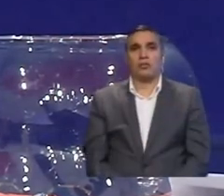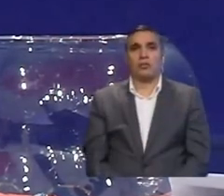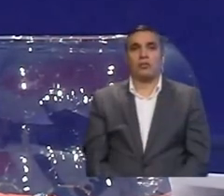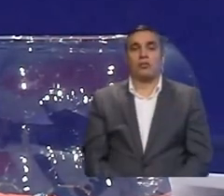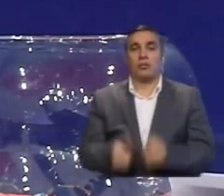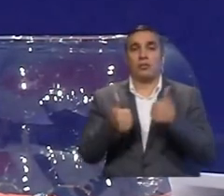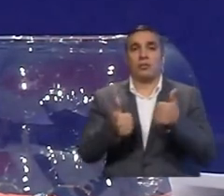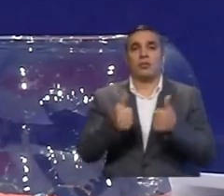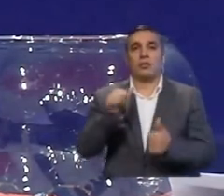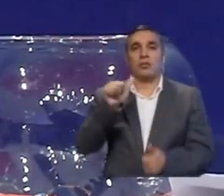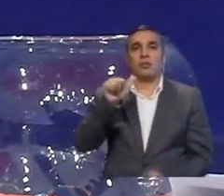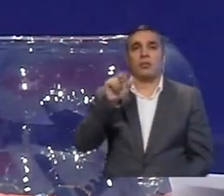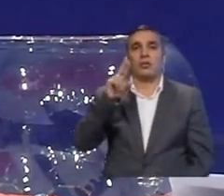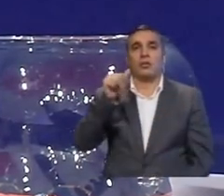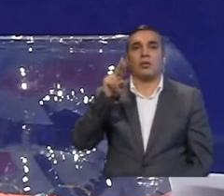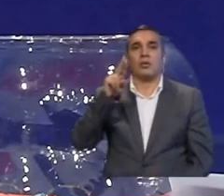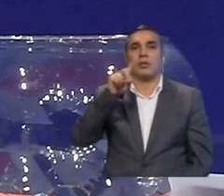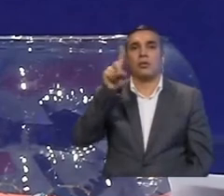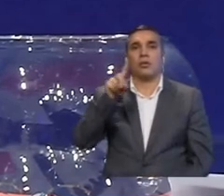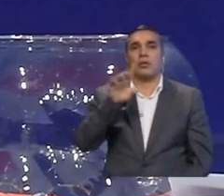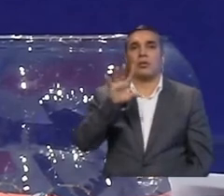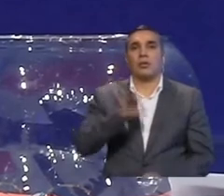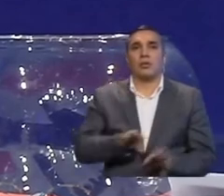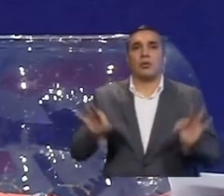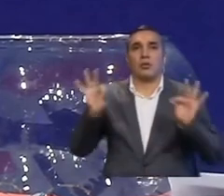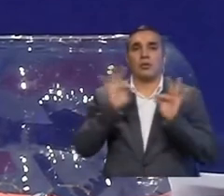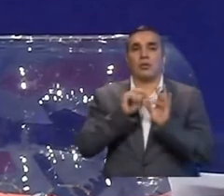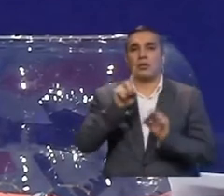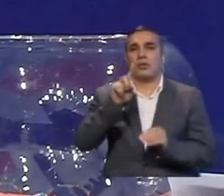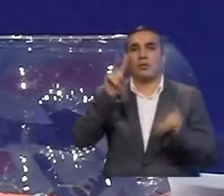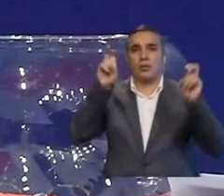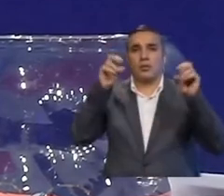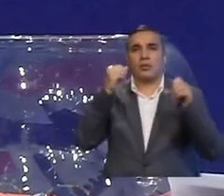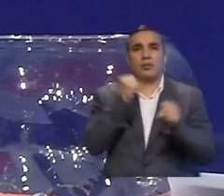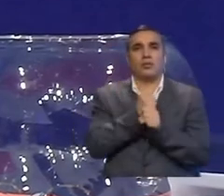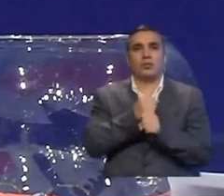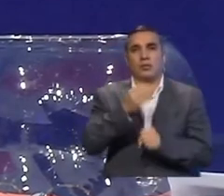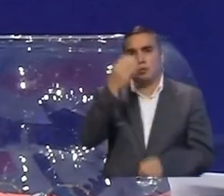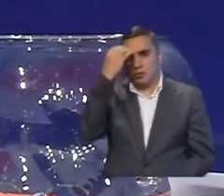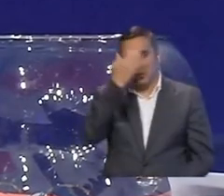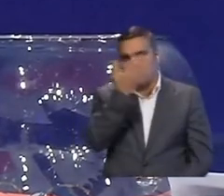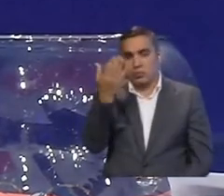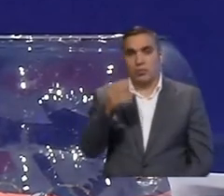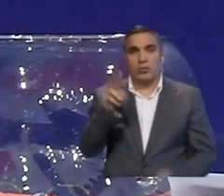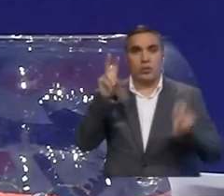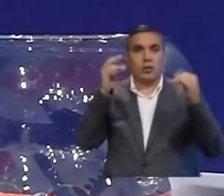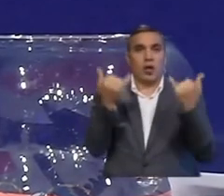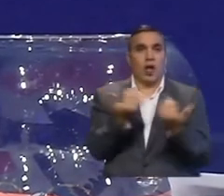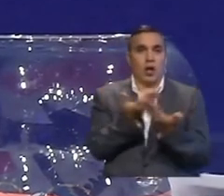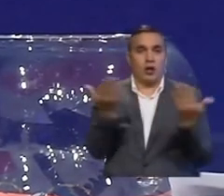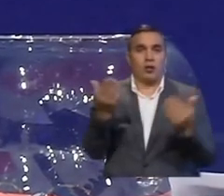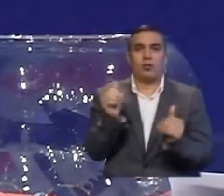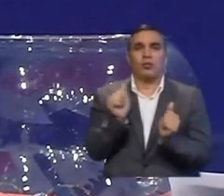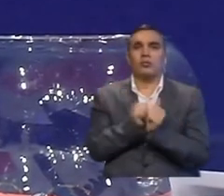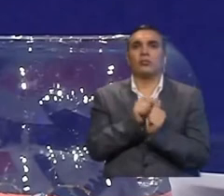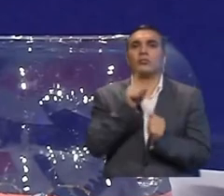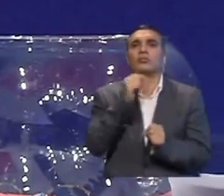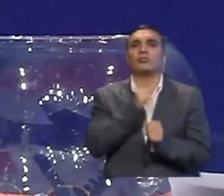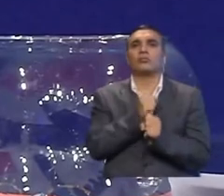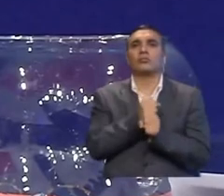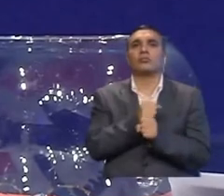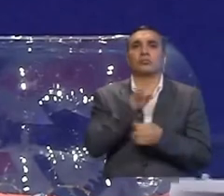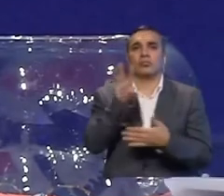Candidato Arauz, resulta indispensable repensar el sentido y la función de la educación en la época actual, con una carga